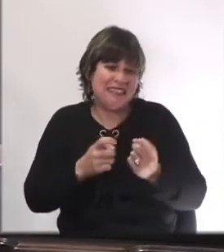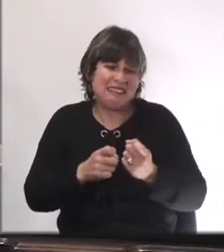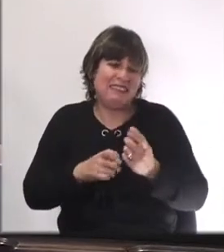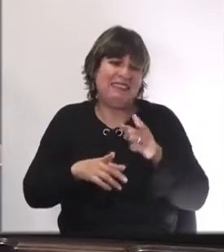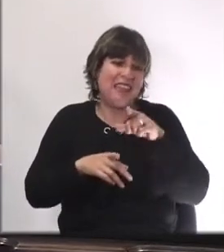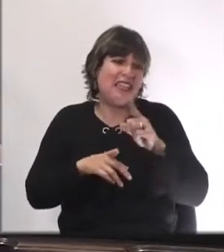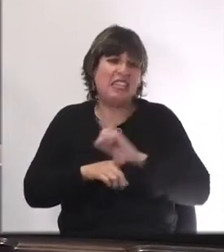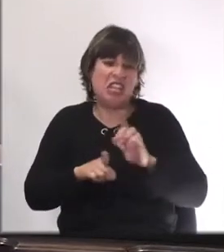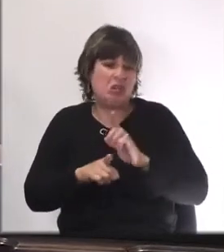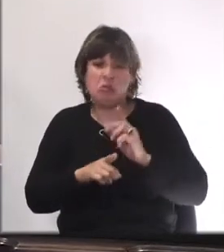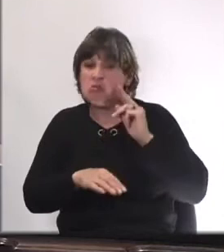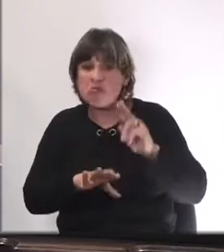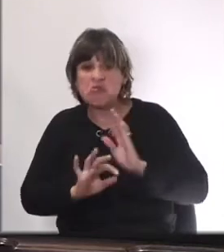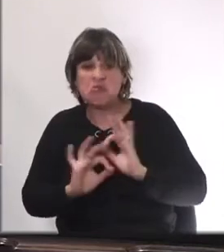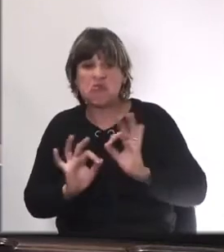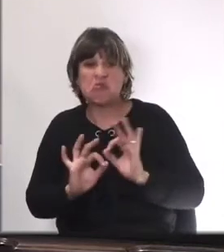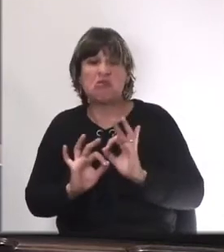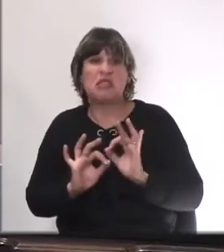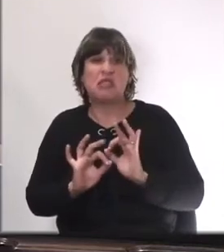contemplada en